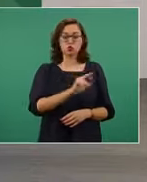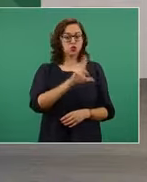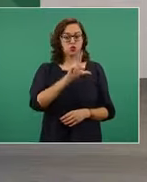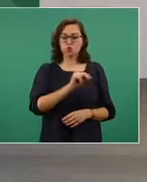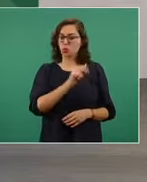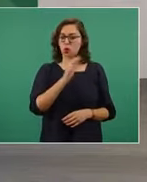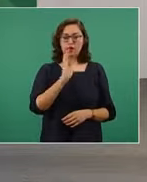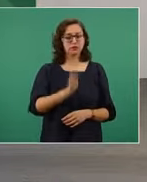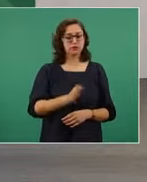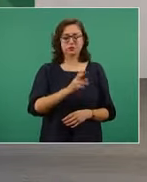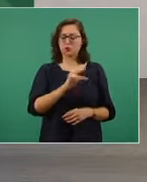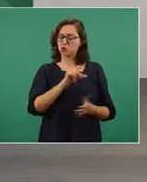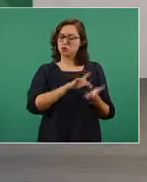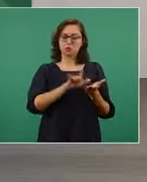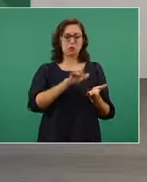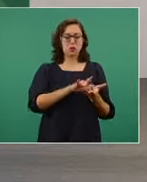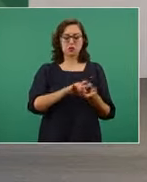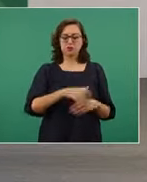de desaprobación.